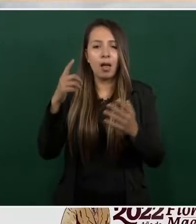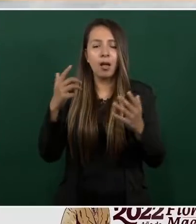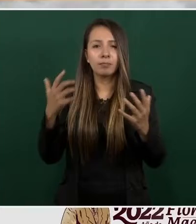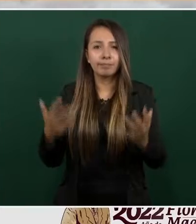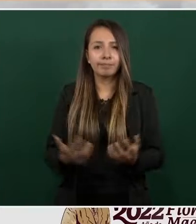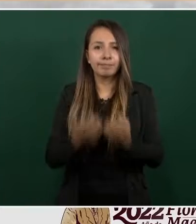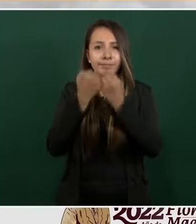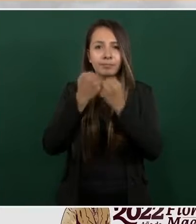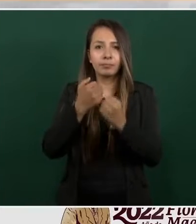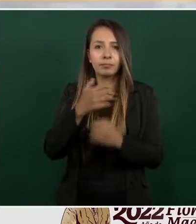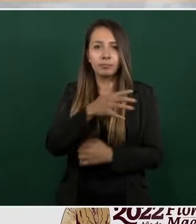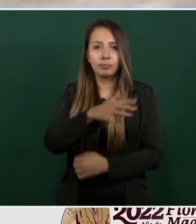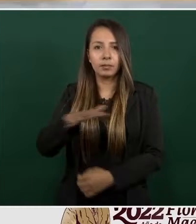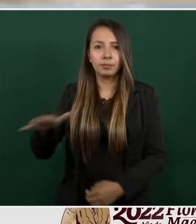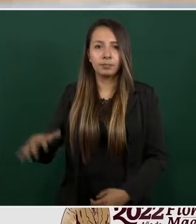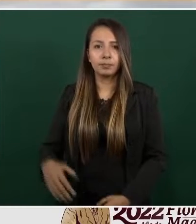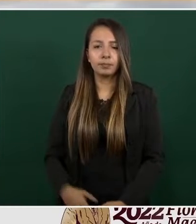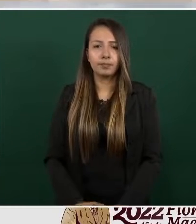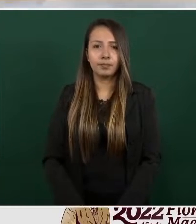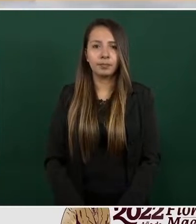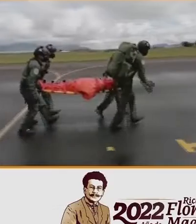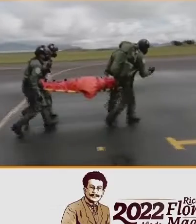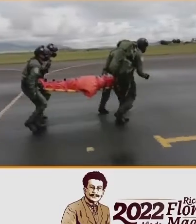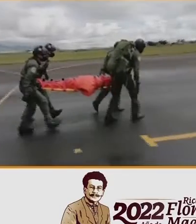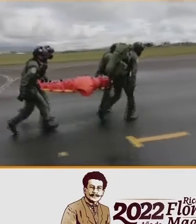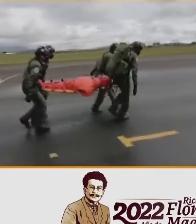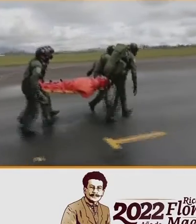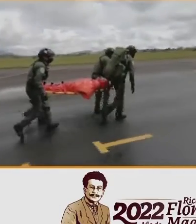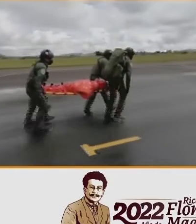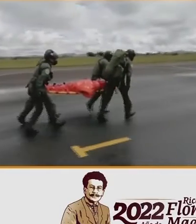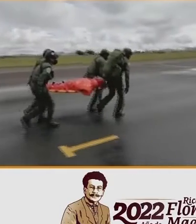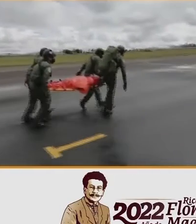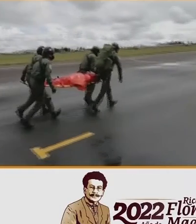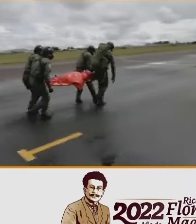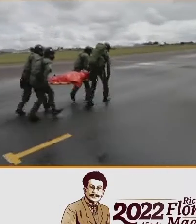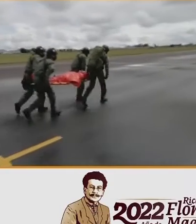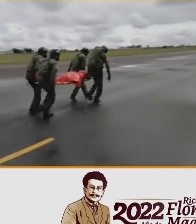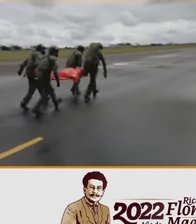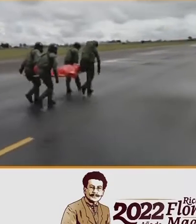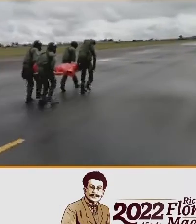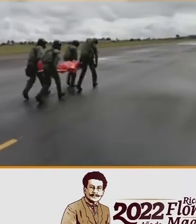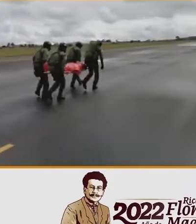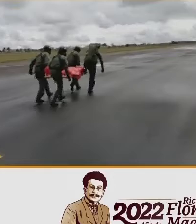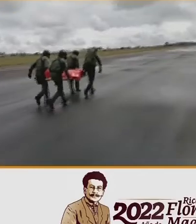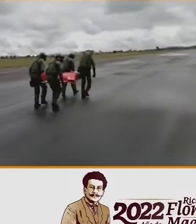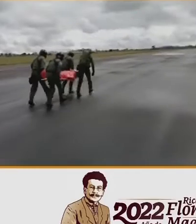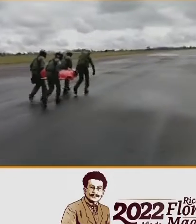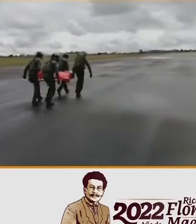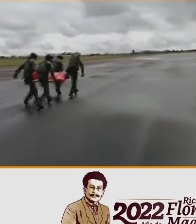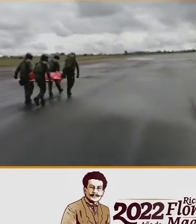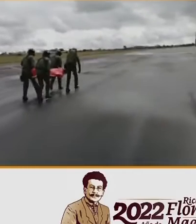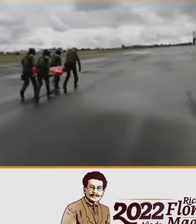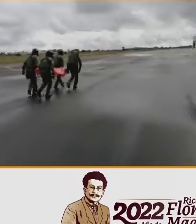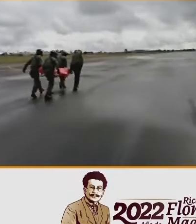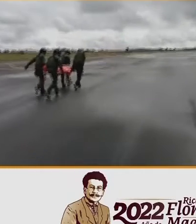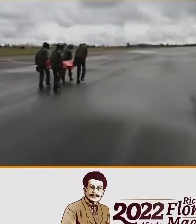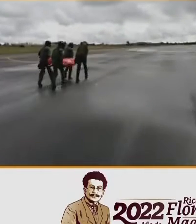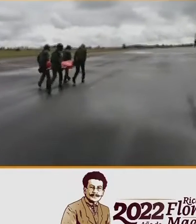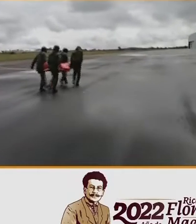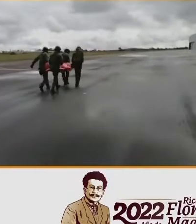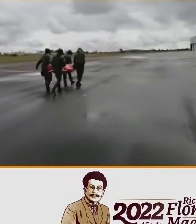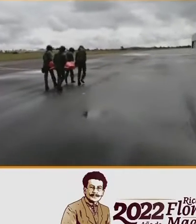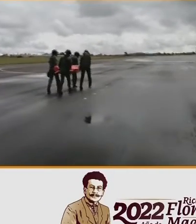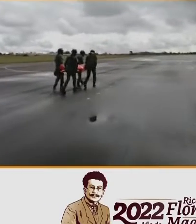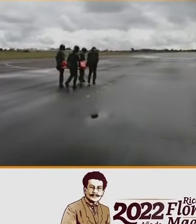vida humana en la mar, contamos con 33 estaciones navales, 22 en el Pacífico, 11